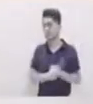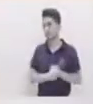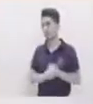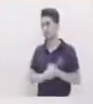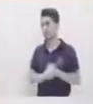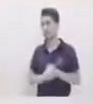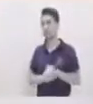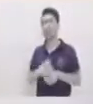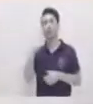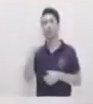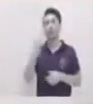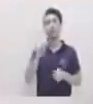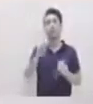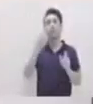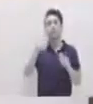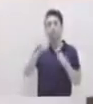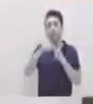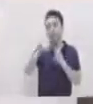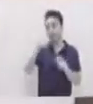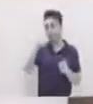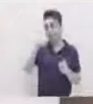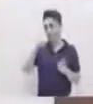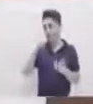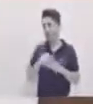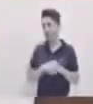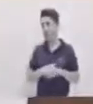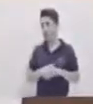procedimiento. Medimos